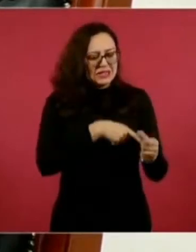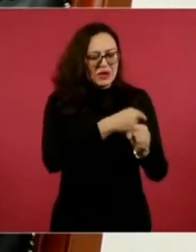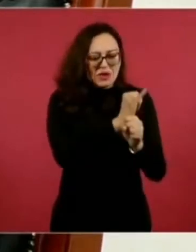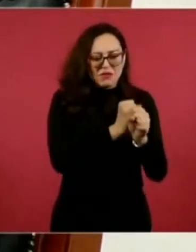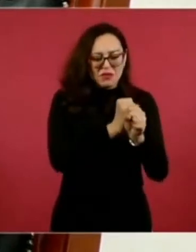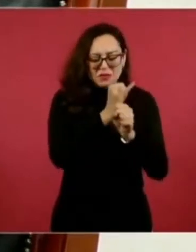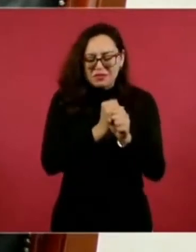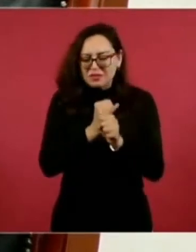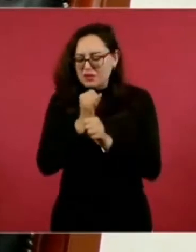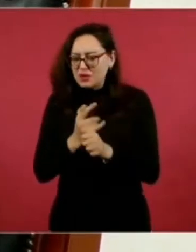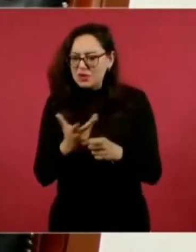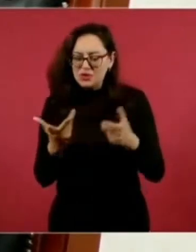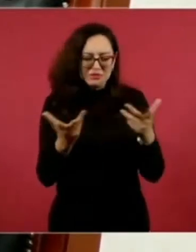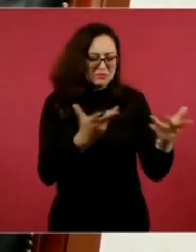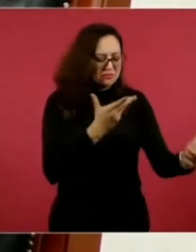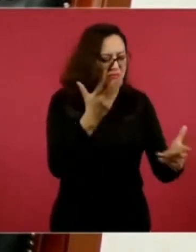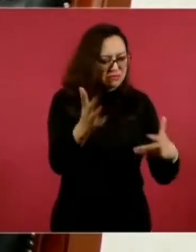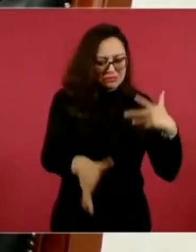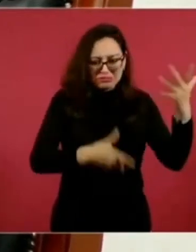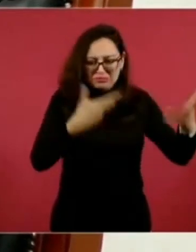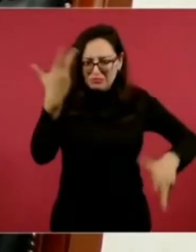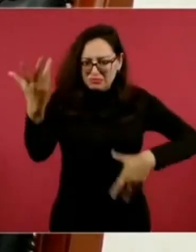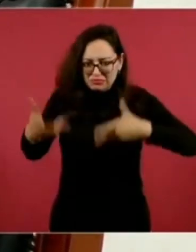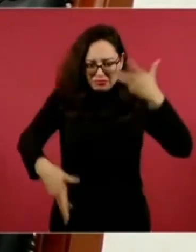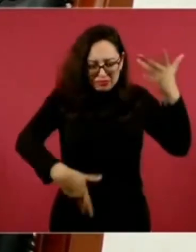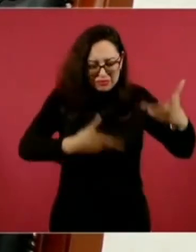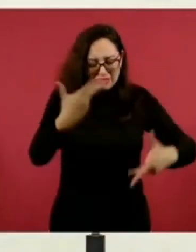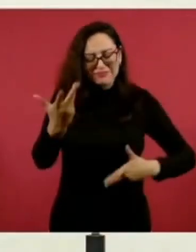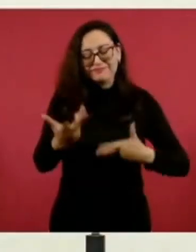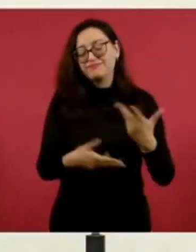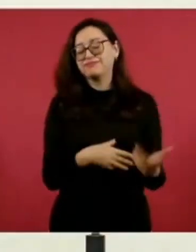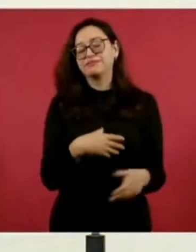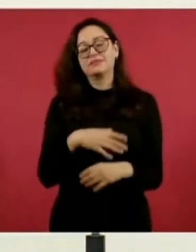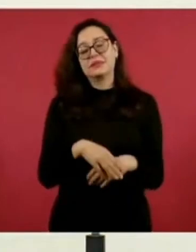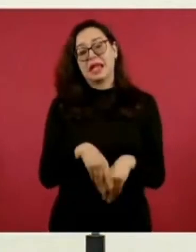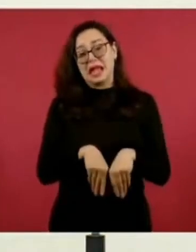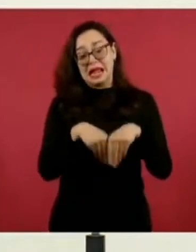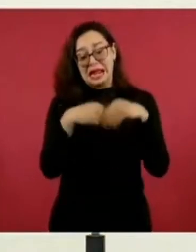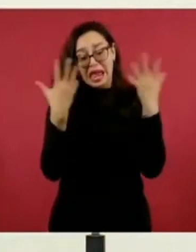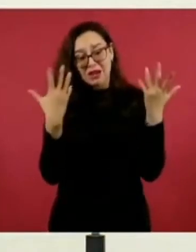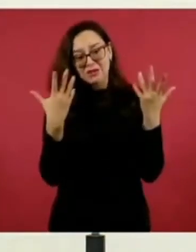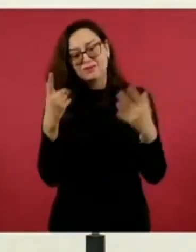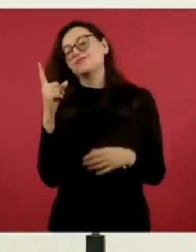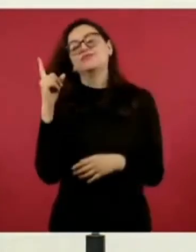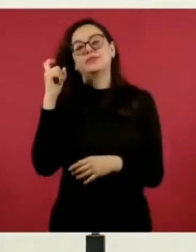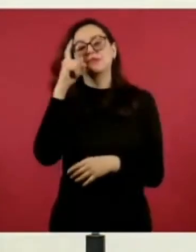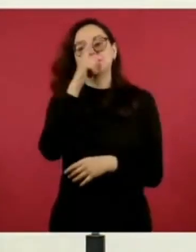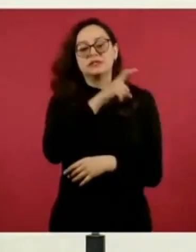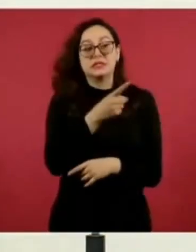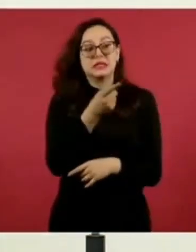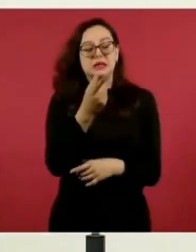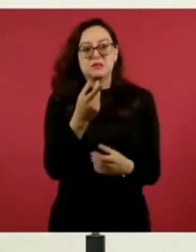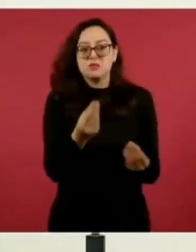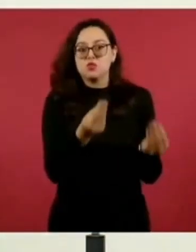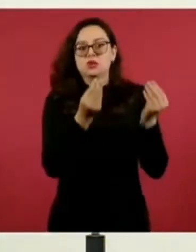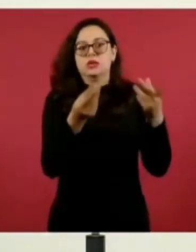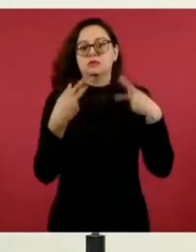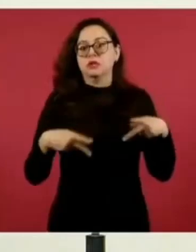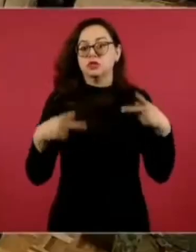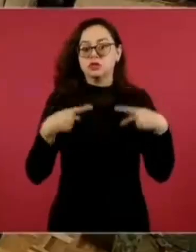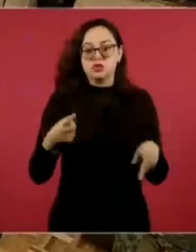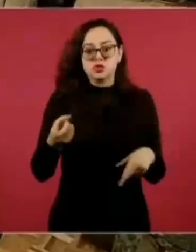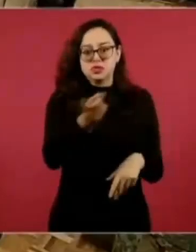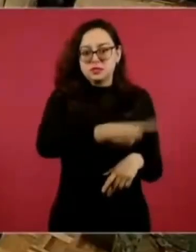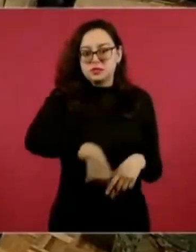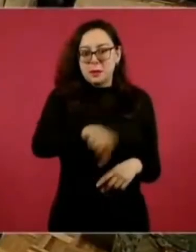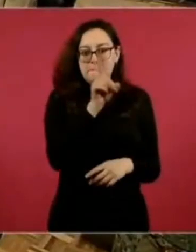forma de esclarecer todo, y hay desde luego un pacto de silencio